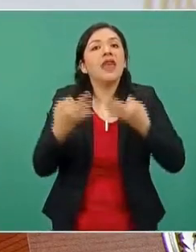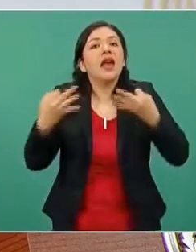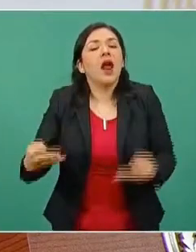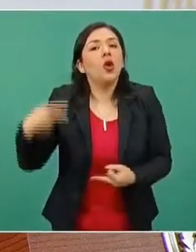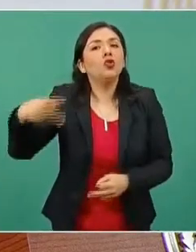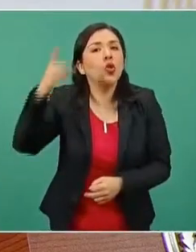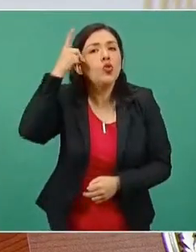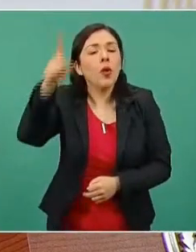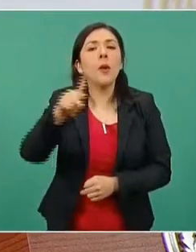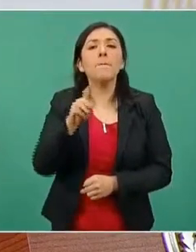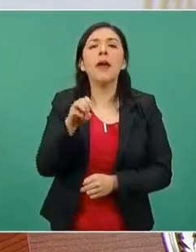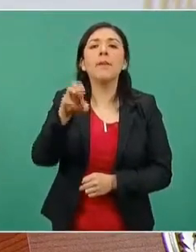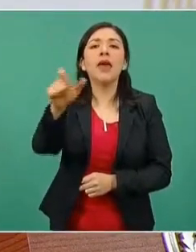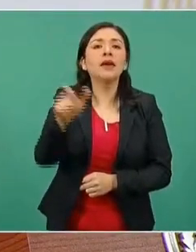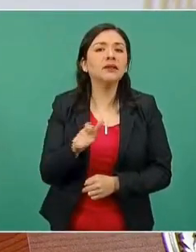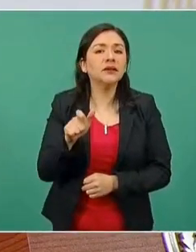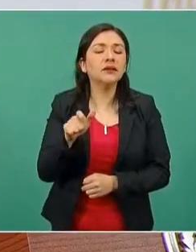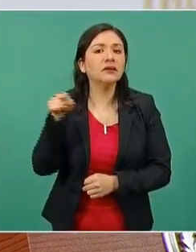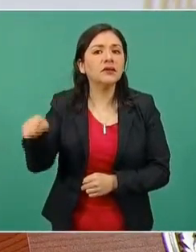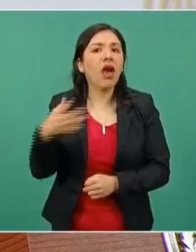Pemex